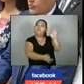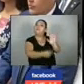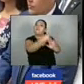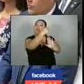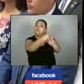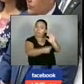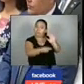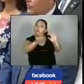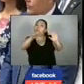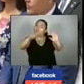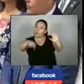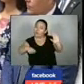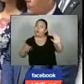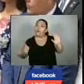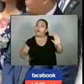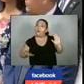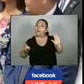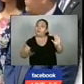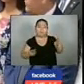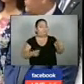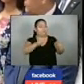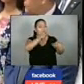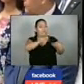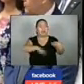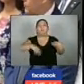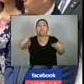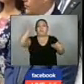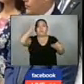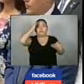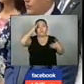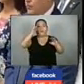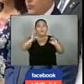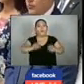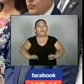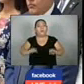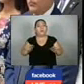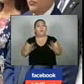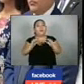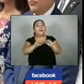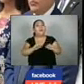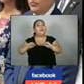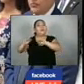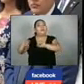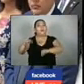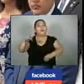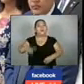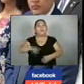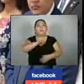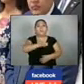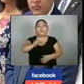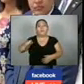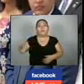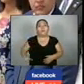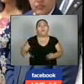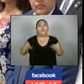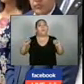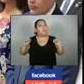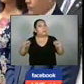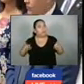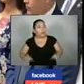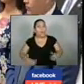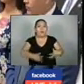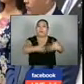jurídico que sea práctico y que aplique a la realidad económica de nuestro país para que así